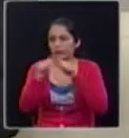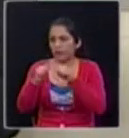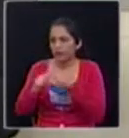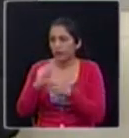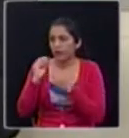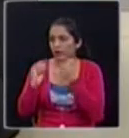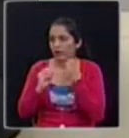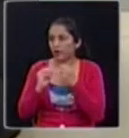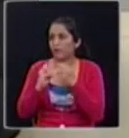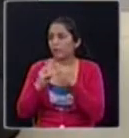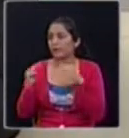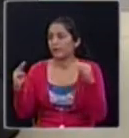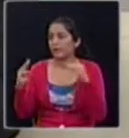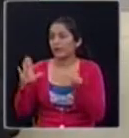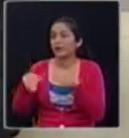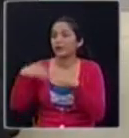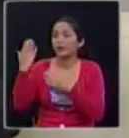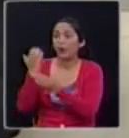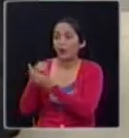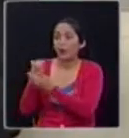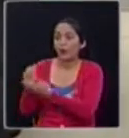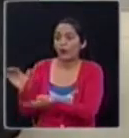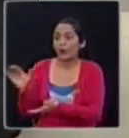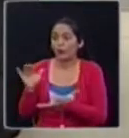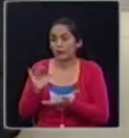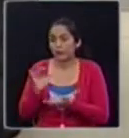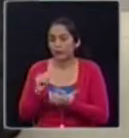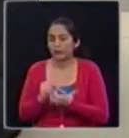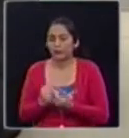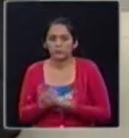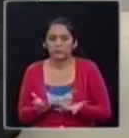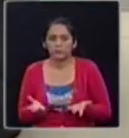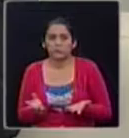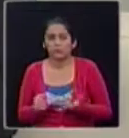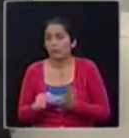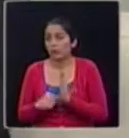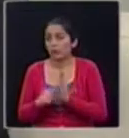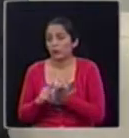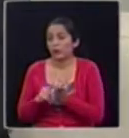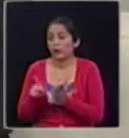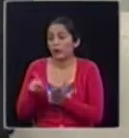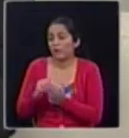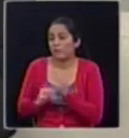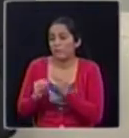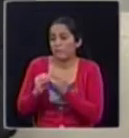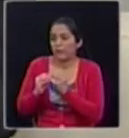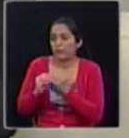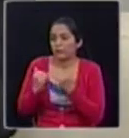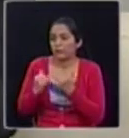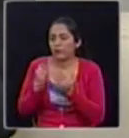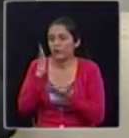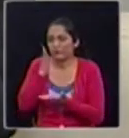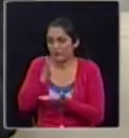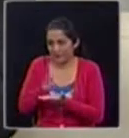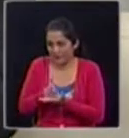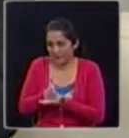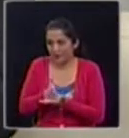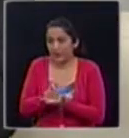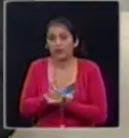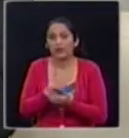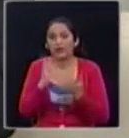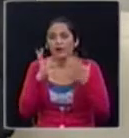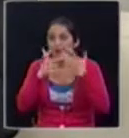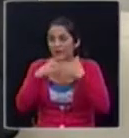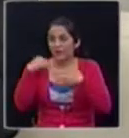capital tampoco graban salvaguardias, y ahora los bienes de consumo. Entonces, para la industria obviamente